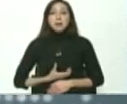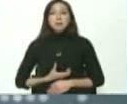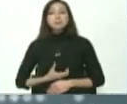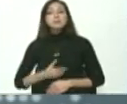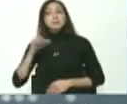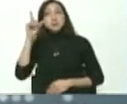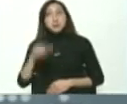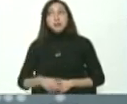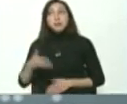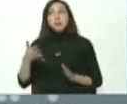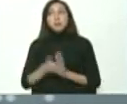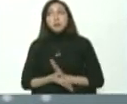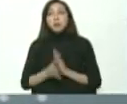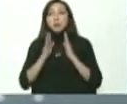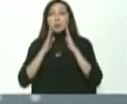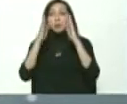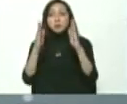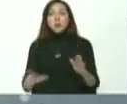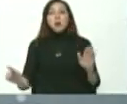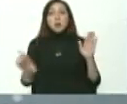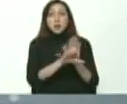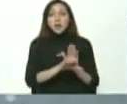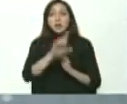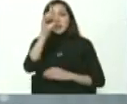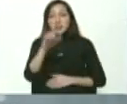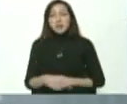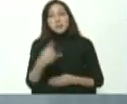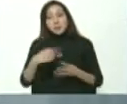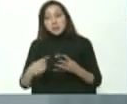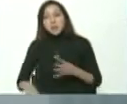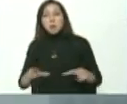consejos legislativos y cámaras municipales.